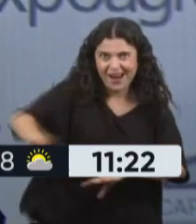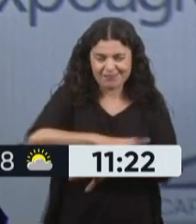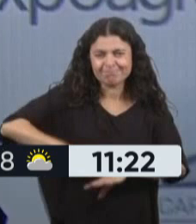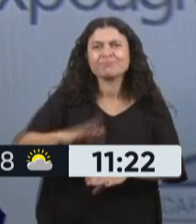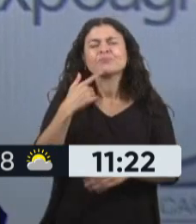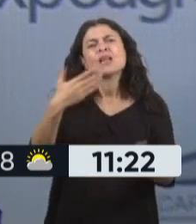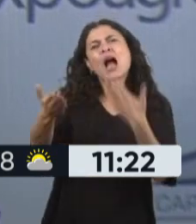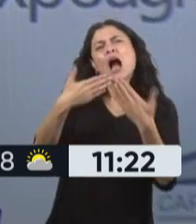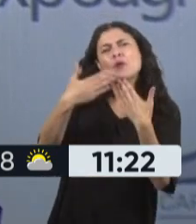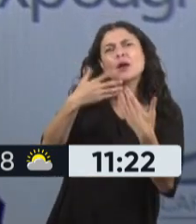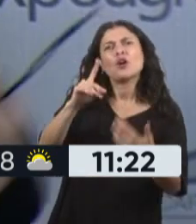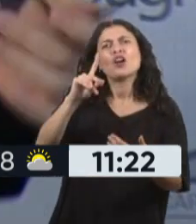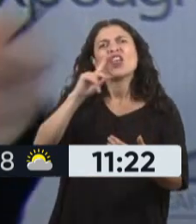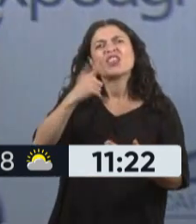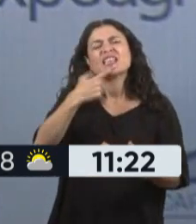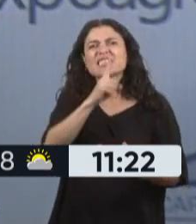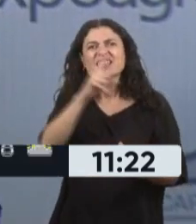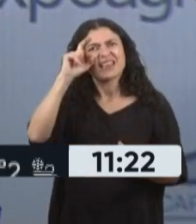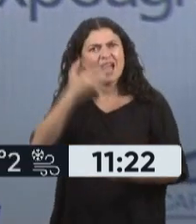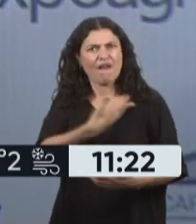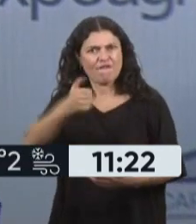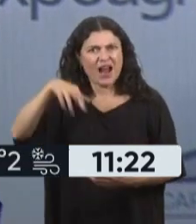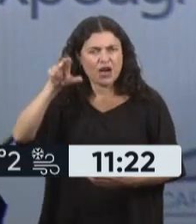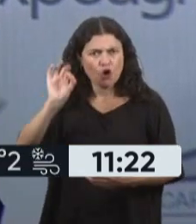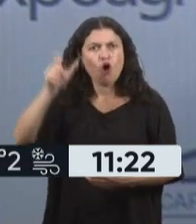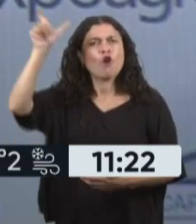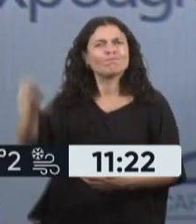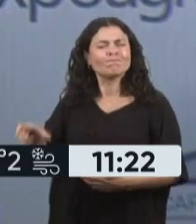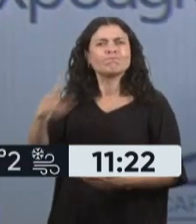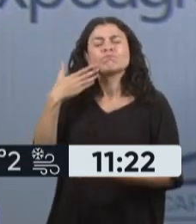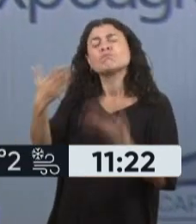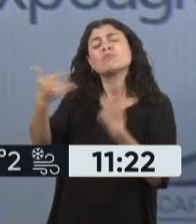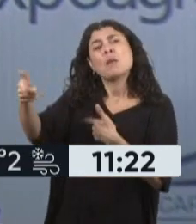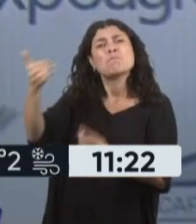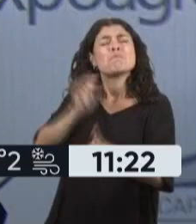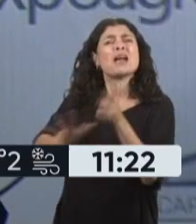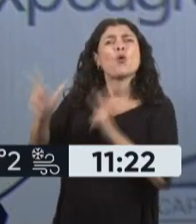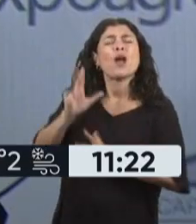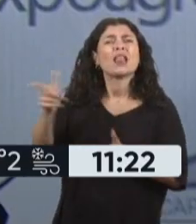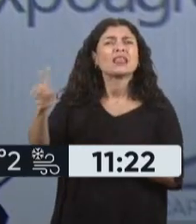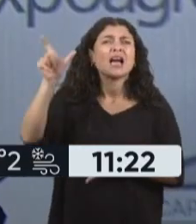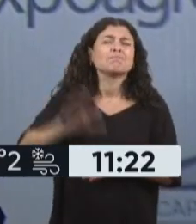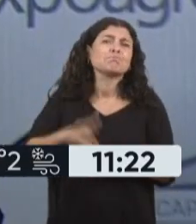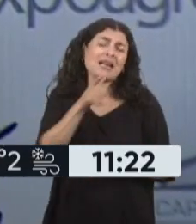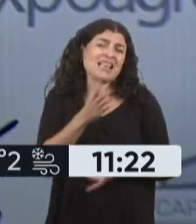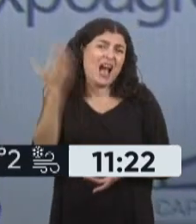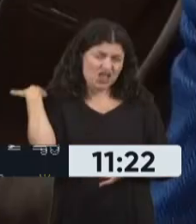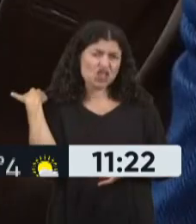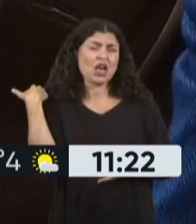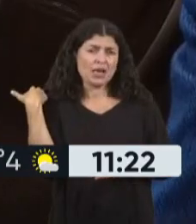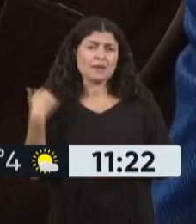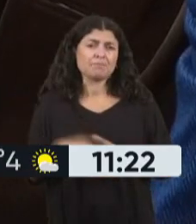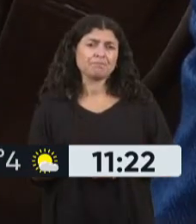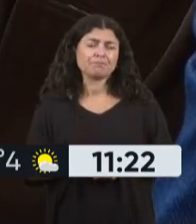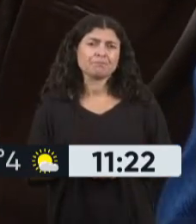hablaba con Salvador Di Stéfano, que está acá, y me contaba que ayer,